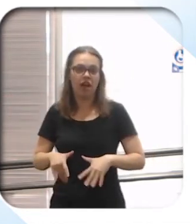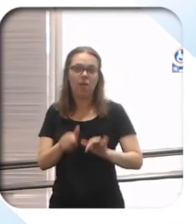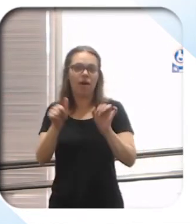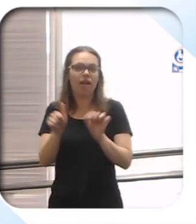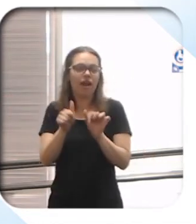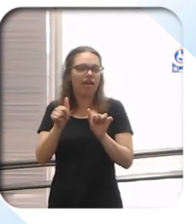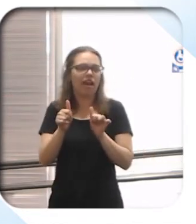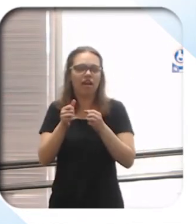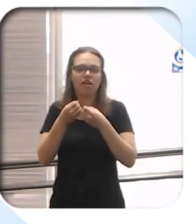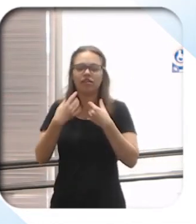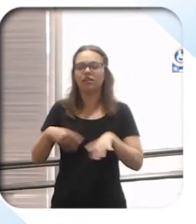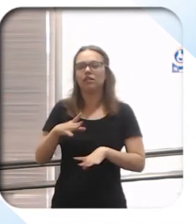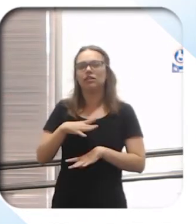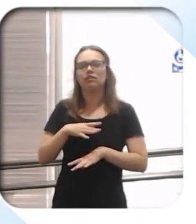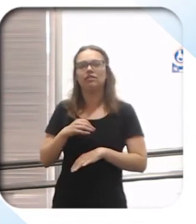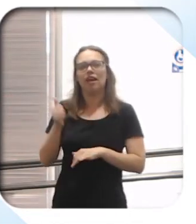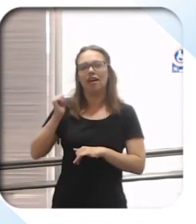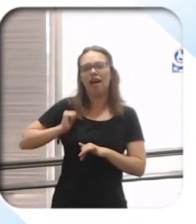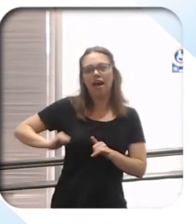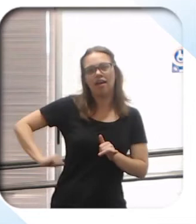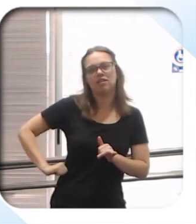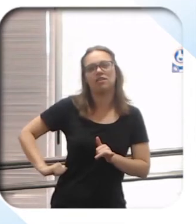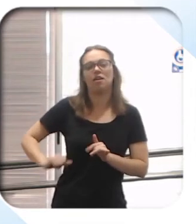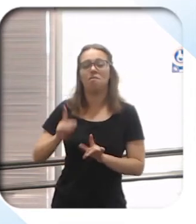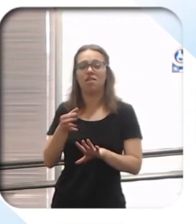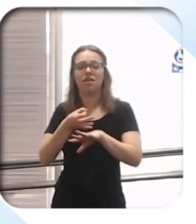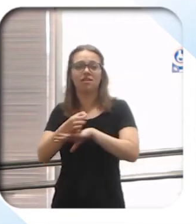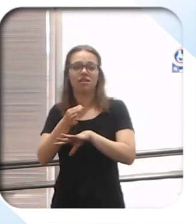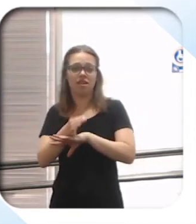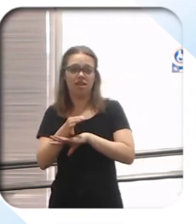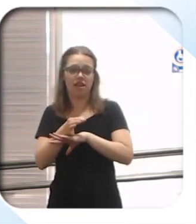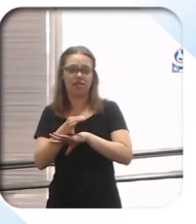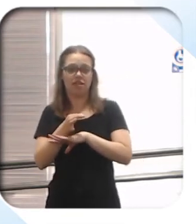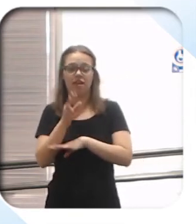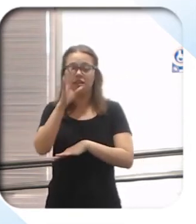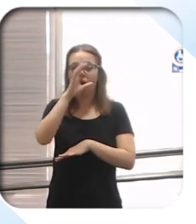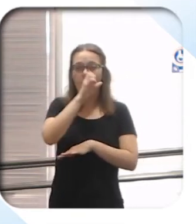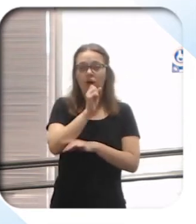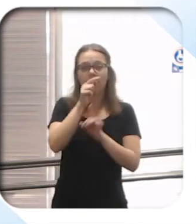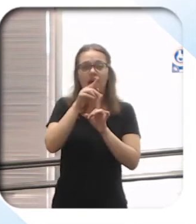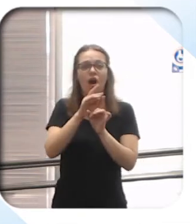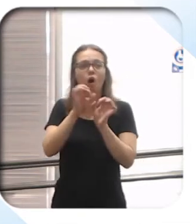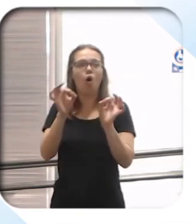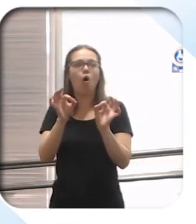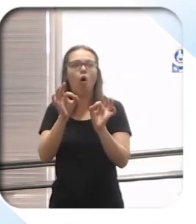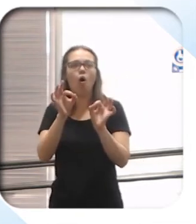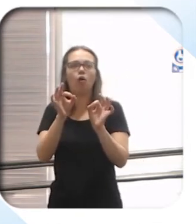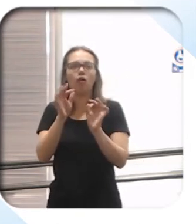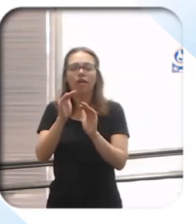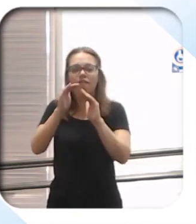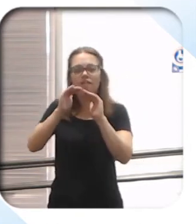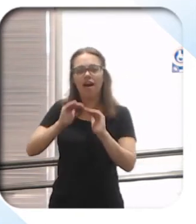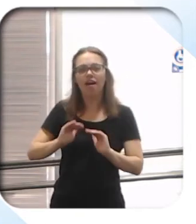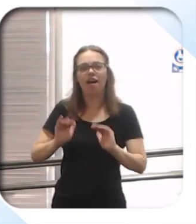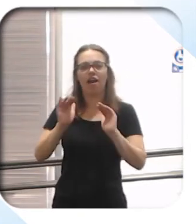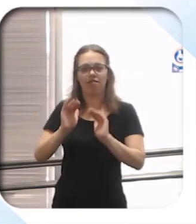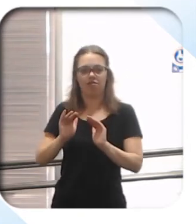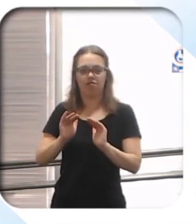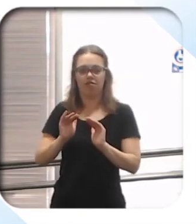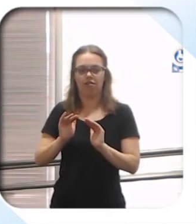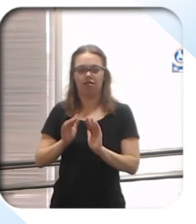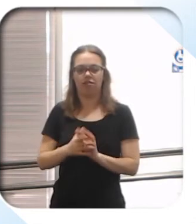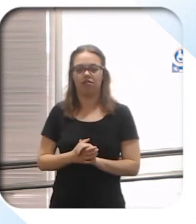energía, desagoten, se cansen, en vez de enseñarles a controlar lo impulsivo, a aplazar, ¿verdad?